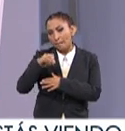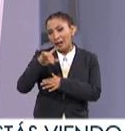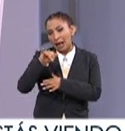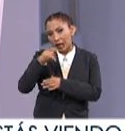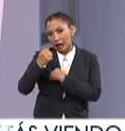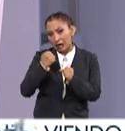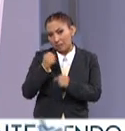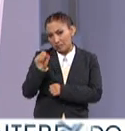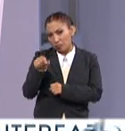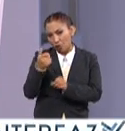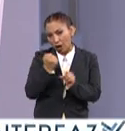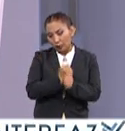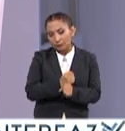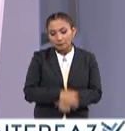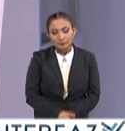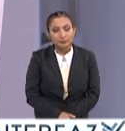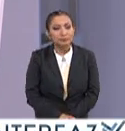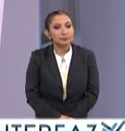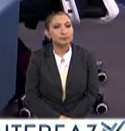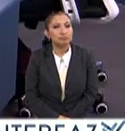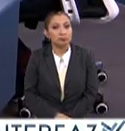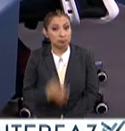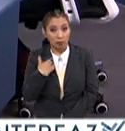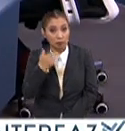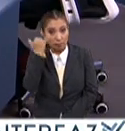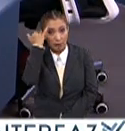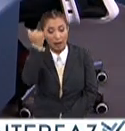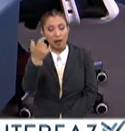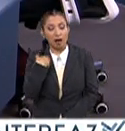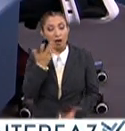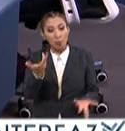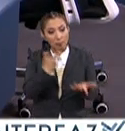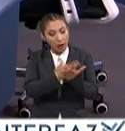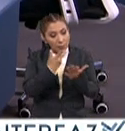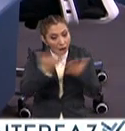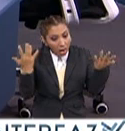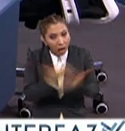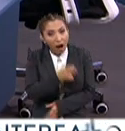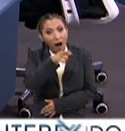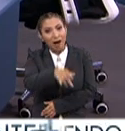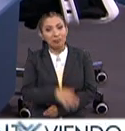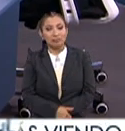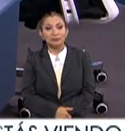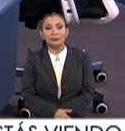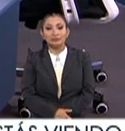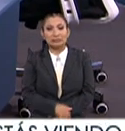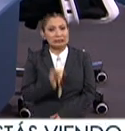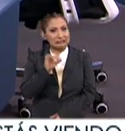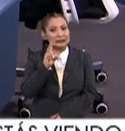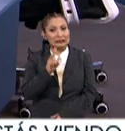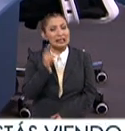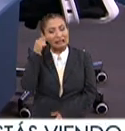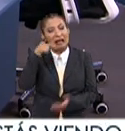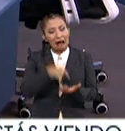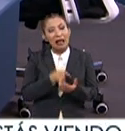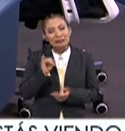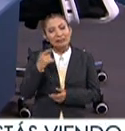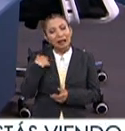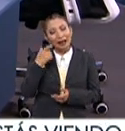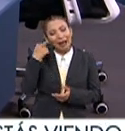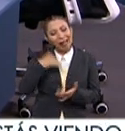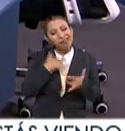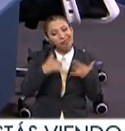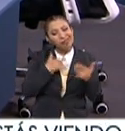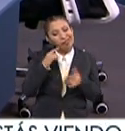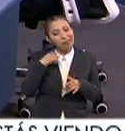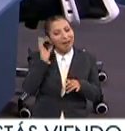Y ahí, pues supongo que ni se imaginaba que iba a ser galardonado con este importante premio. Sí. Sí, se no, imaginaba. sí, Ya se